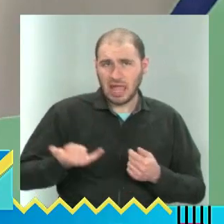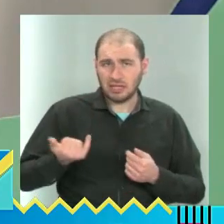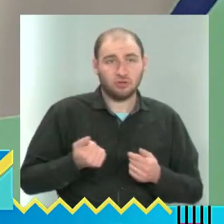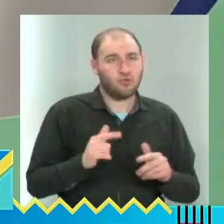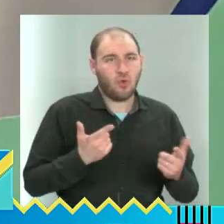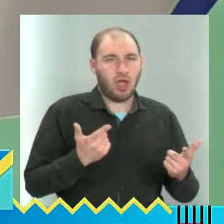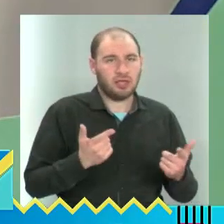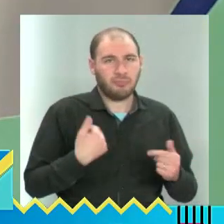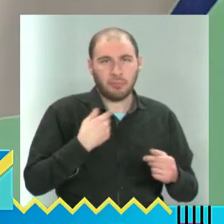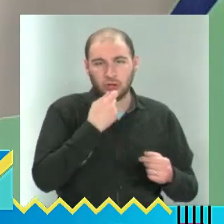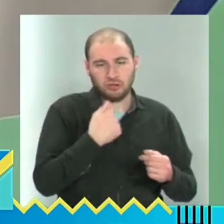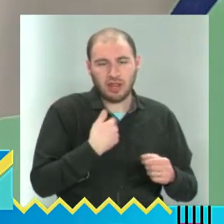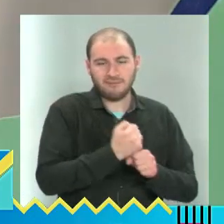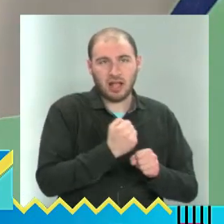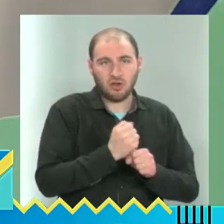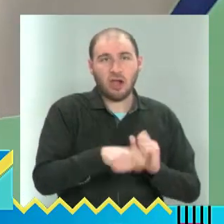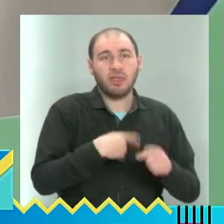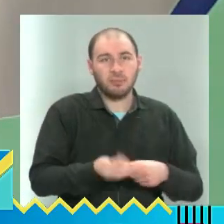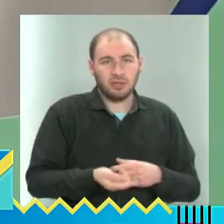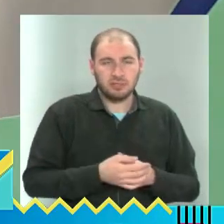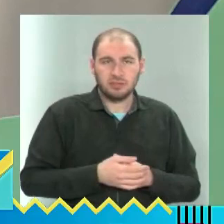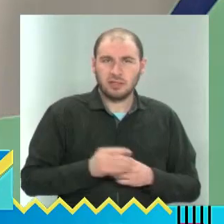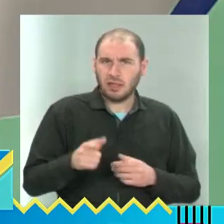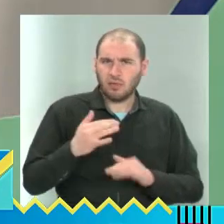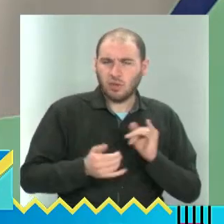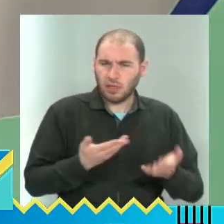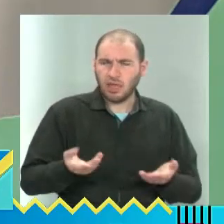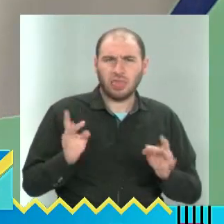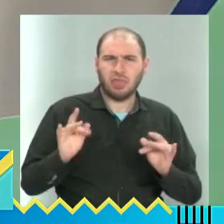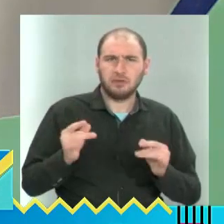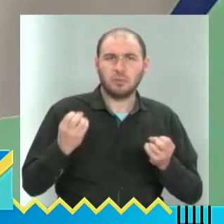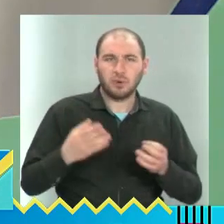no, tendría que trabajar y luego... Claro, o sea, ya iba a ser muy